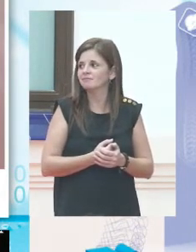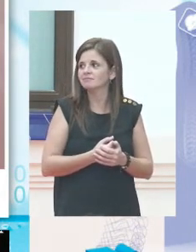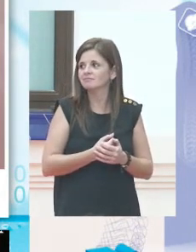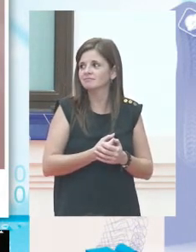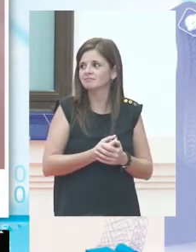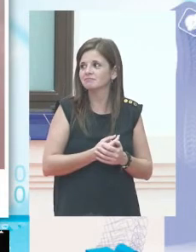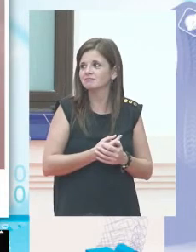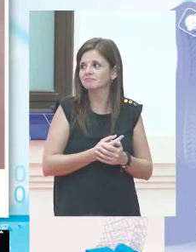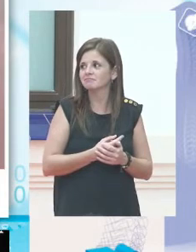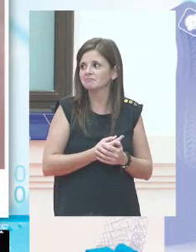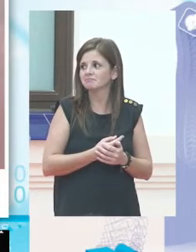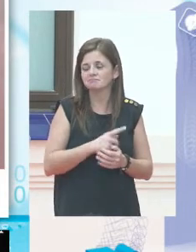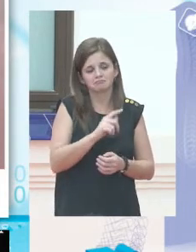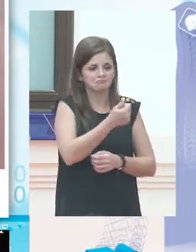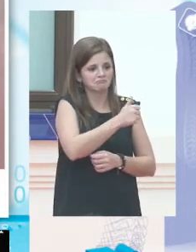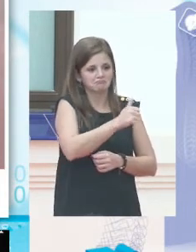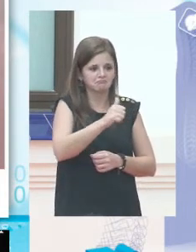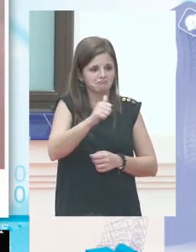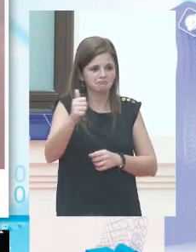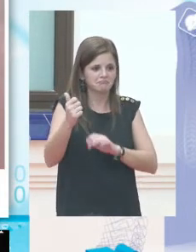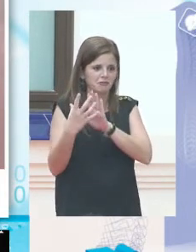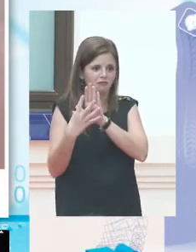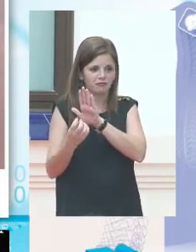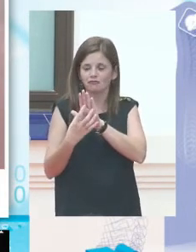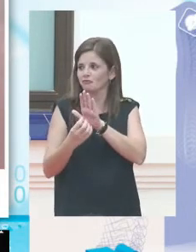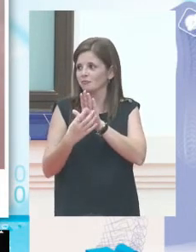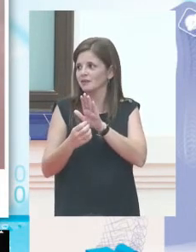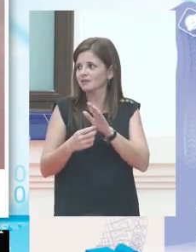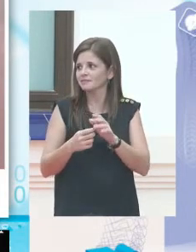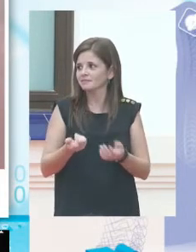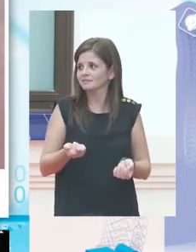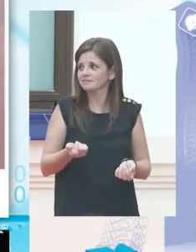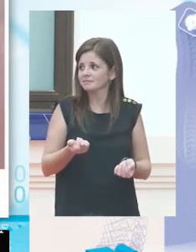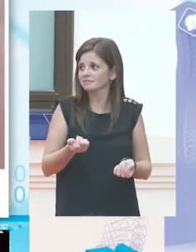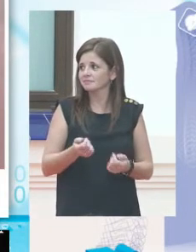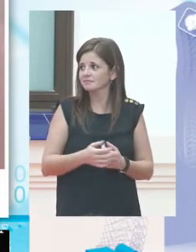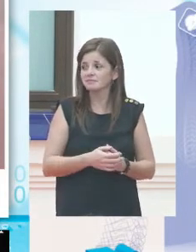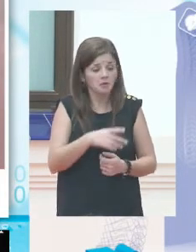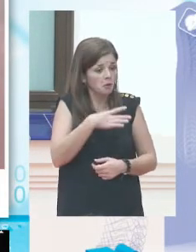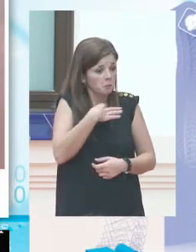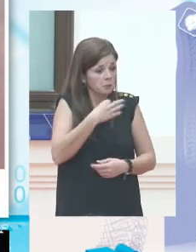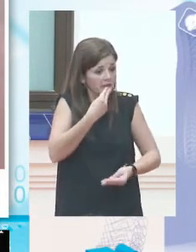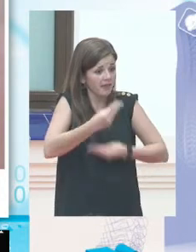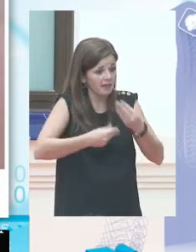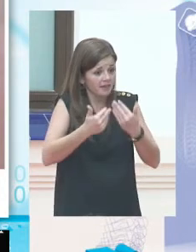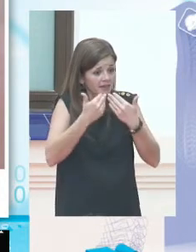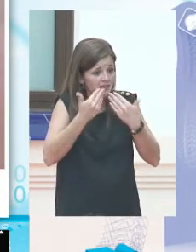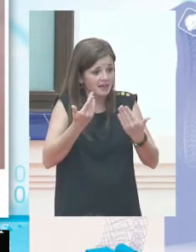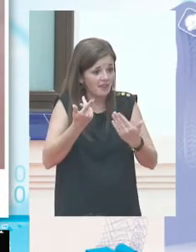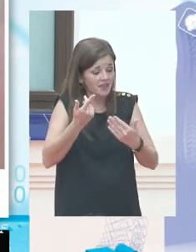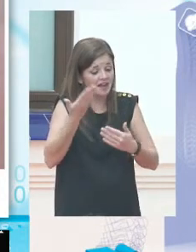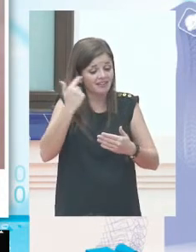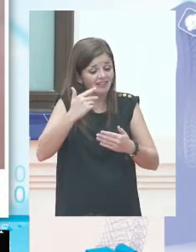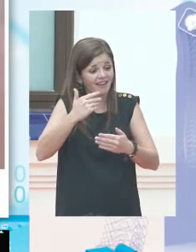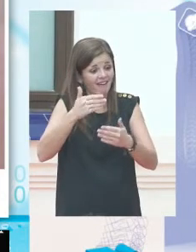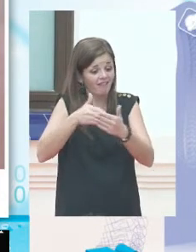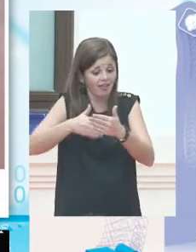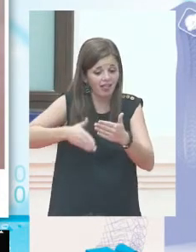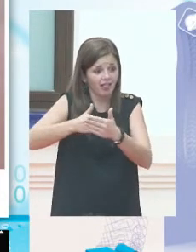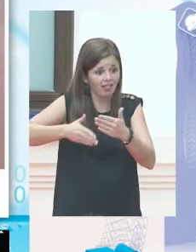hacer y ahora efectivamente puede hacerla porque esa barrera se lo permite. Si no se la hubiéramos corregido antes, pues